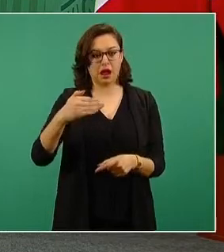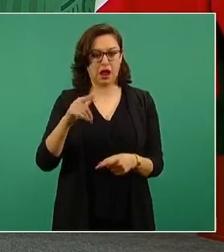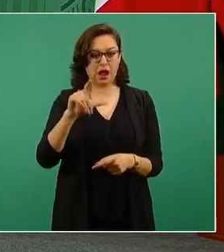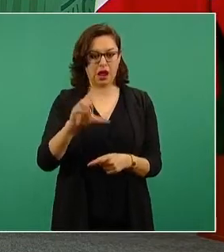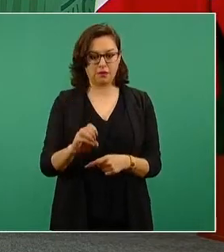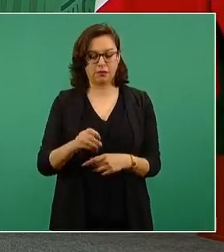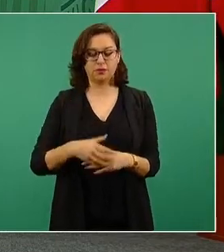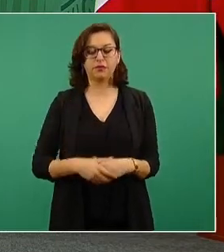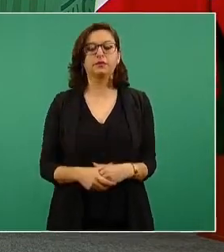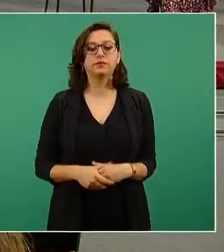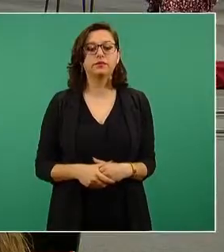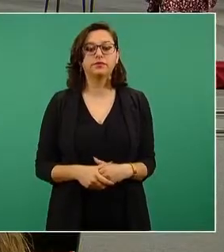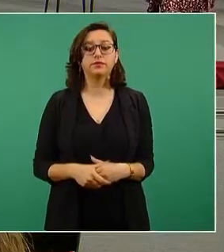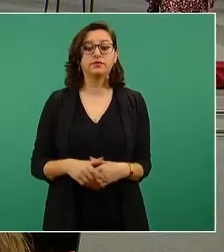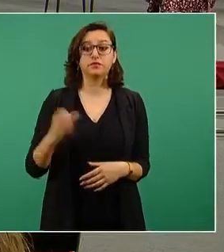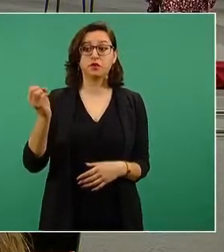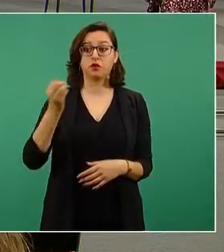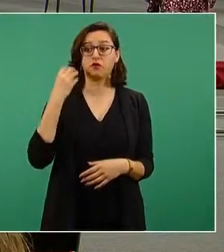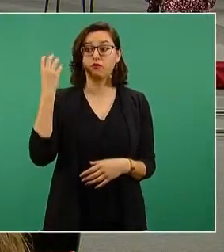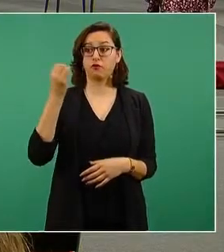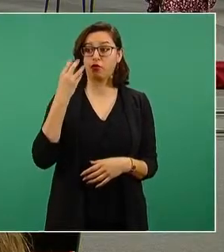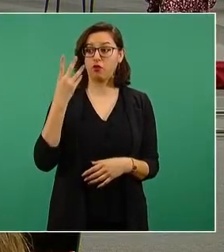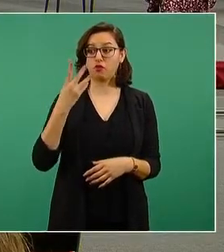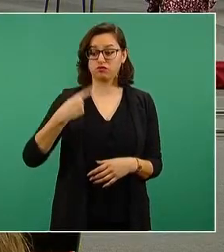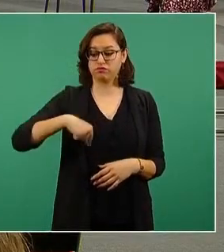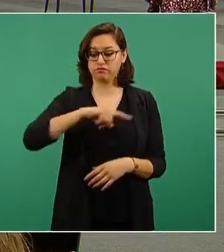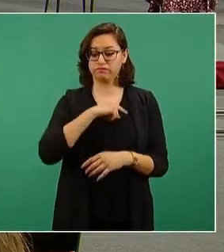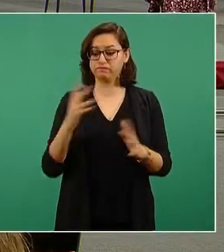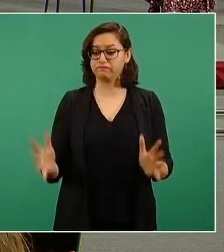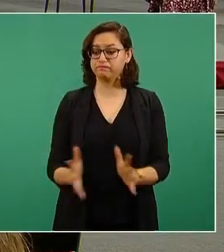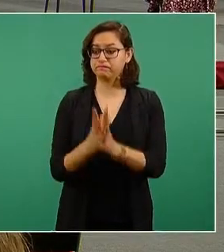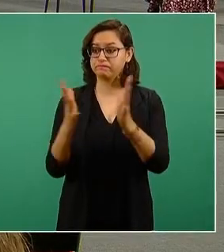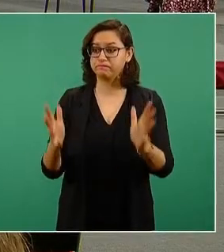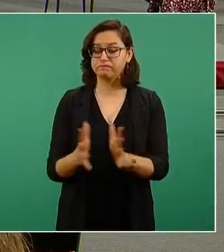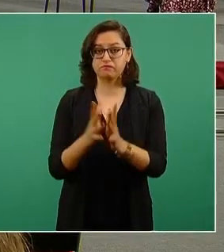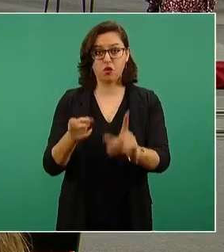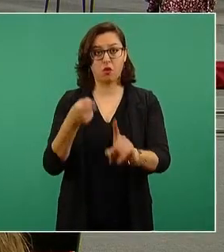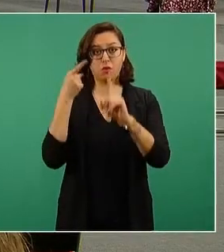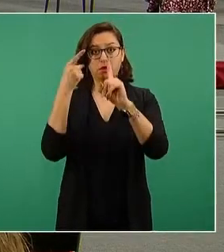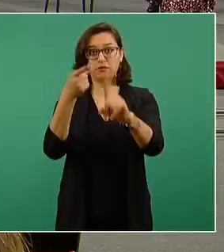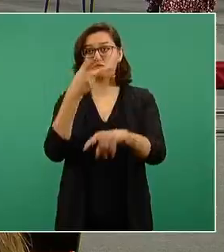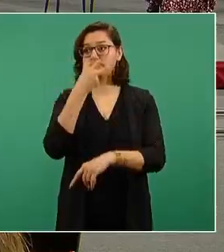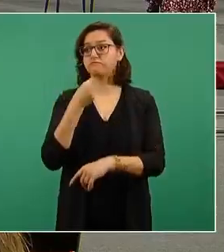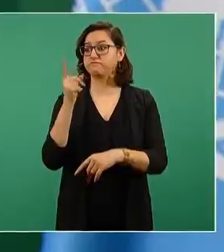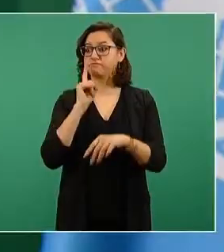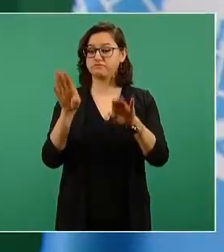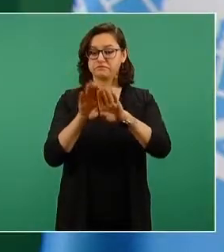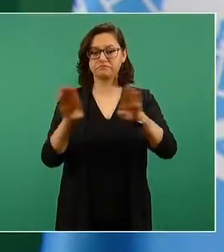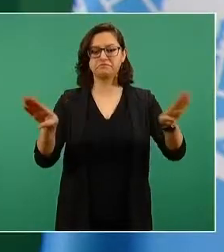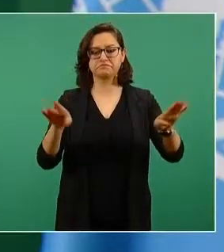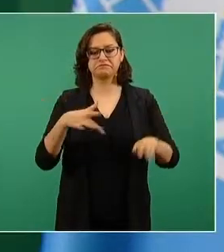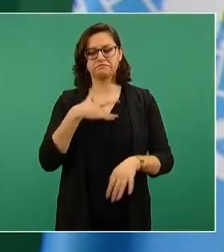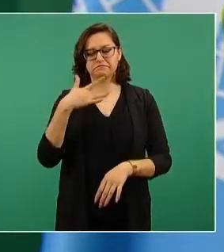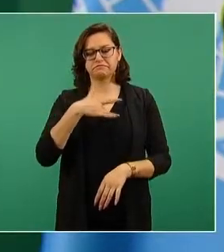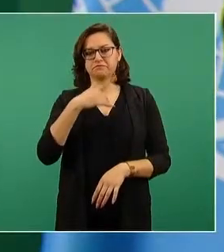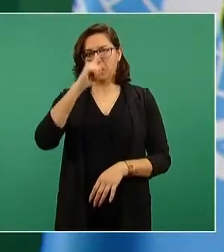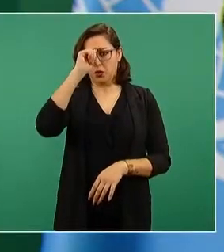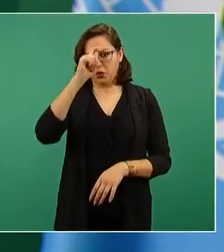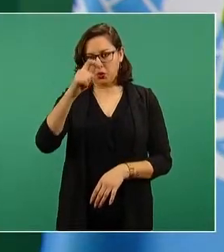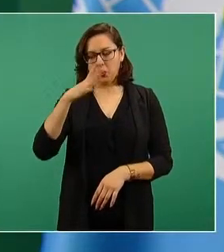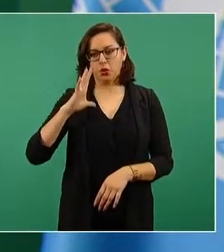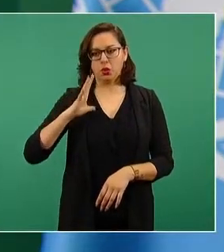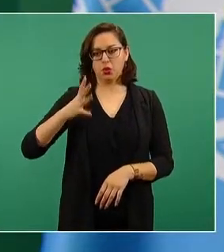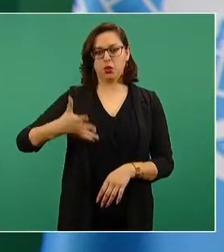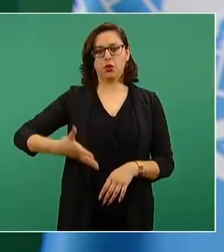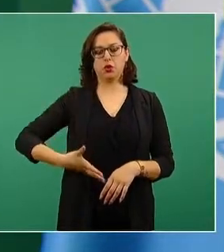honra participar en este foro a favor de la igualdad de género. Como nos acaba de compartir el secretario general de